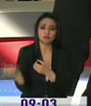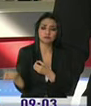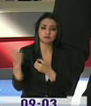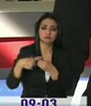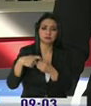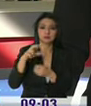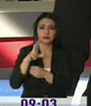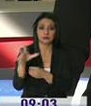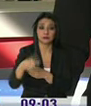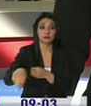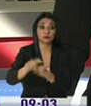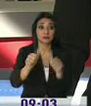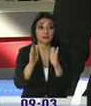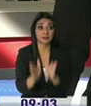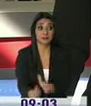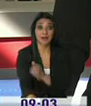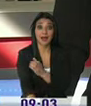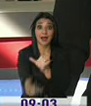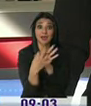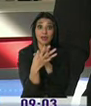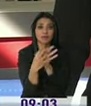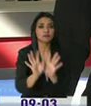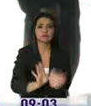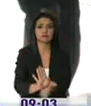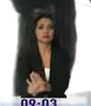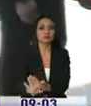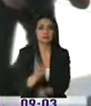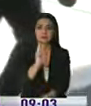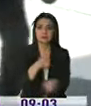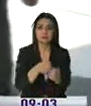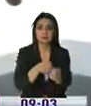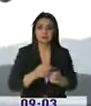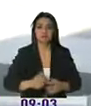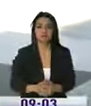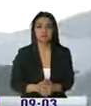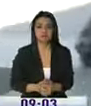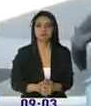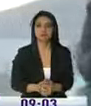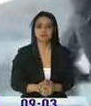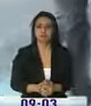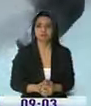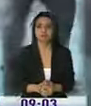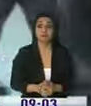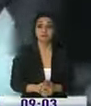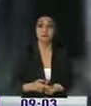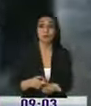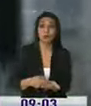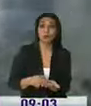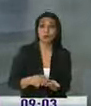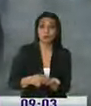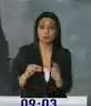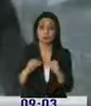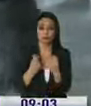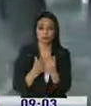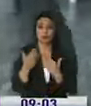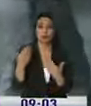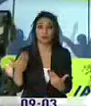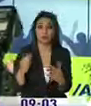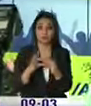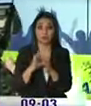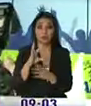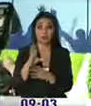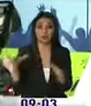no asistan los asambleístas aliados. La expectativa se centra porque en esta reunión de bancada, Alianza